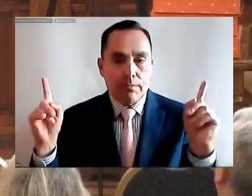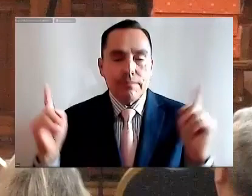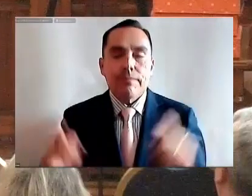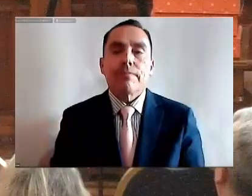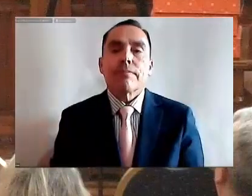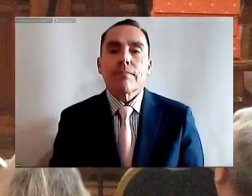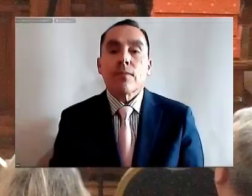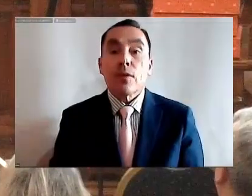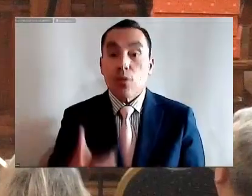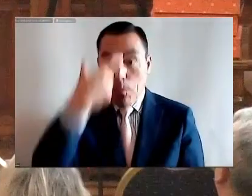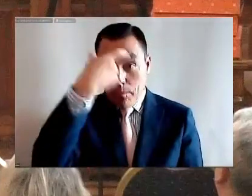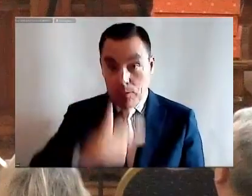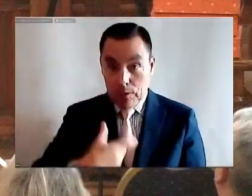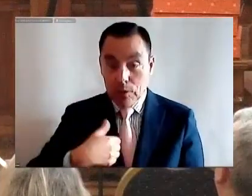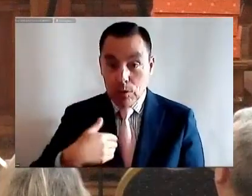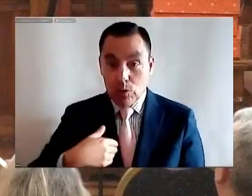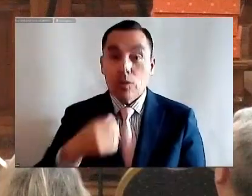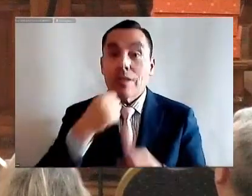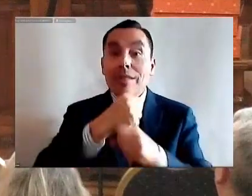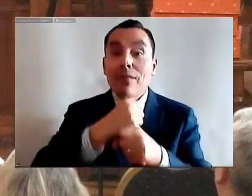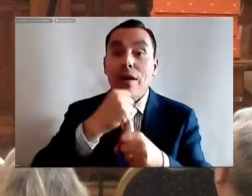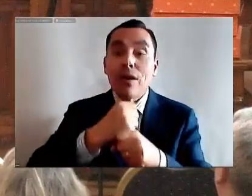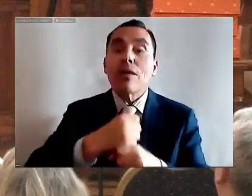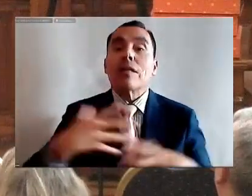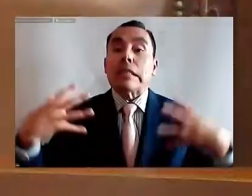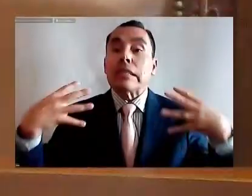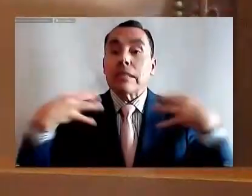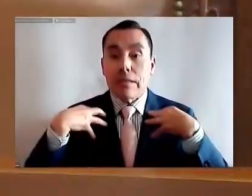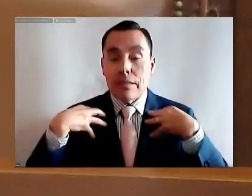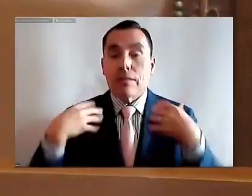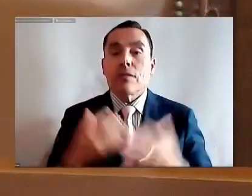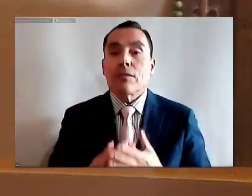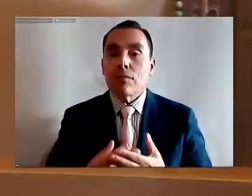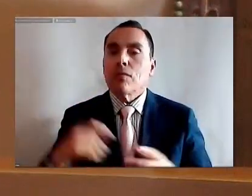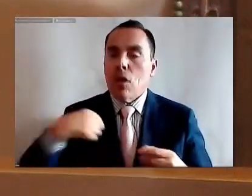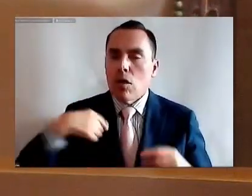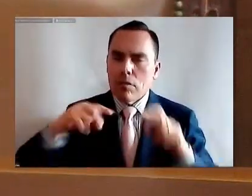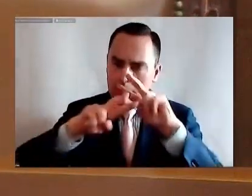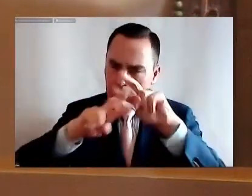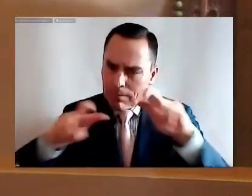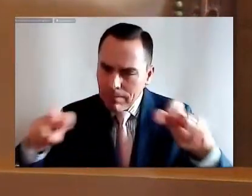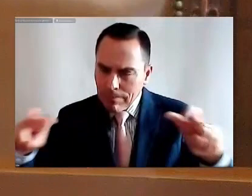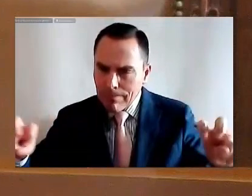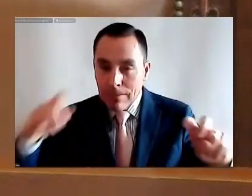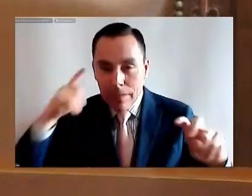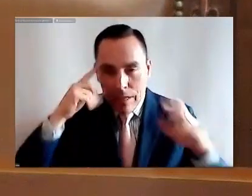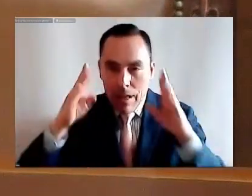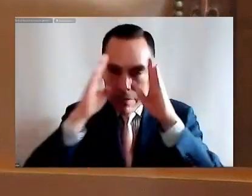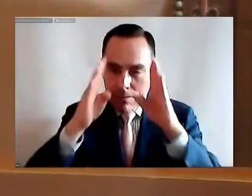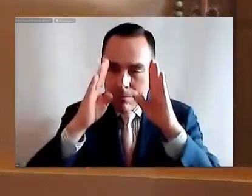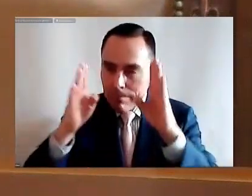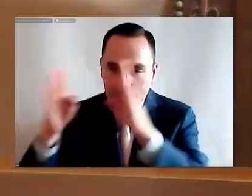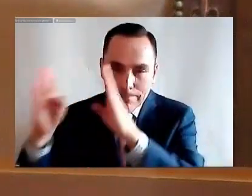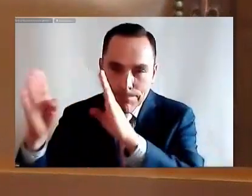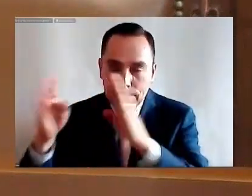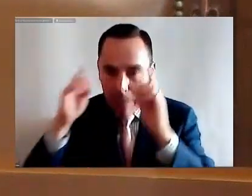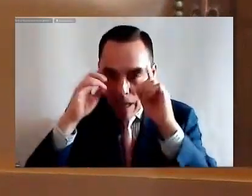Personalmente yo he trabajado más en materia de responsabilidad, mi investigación se ha concentrado en responsabilidad, que es un